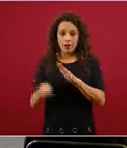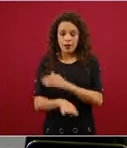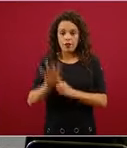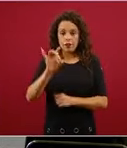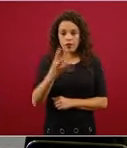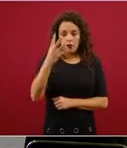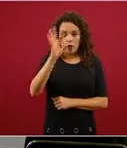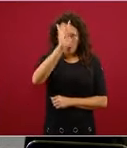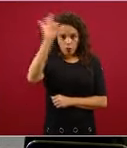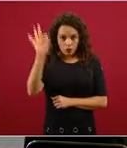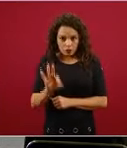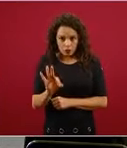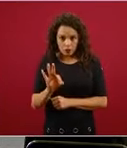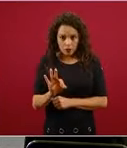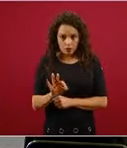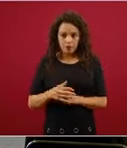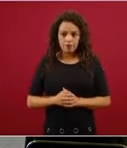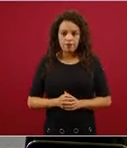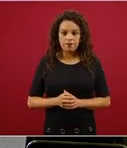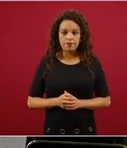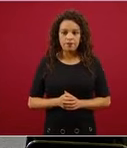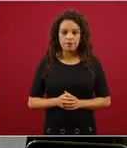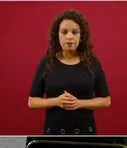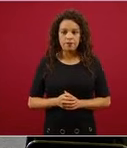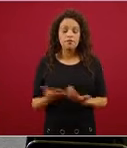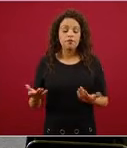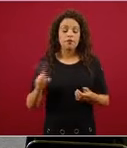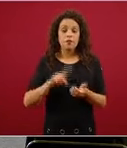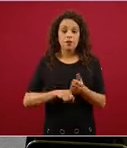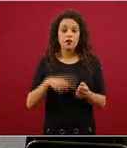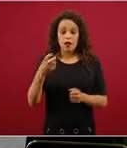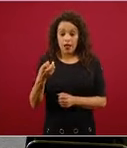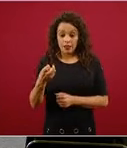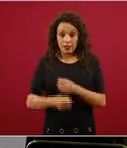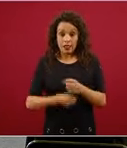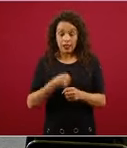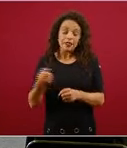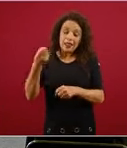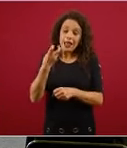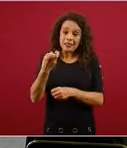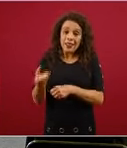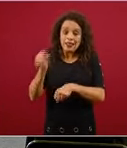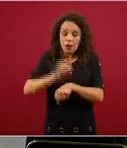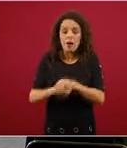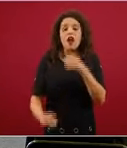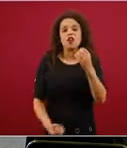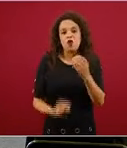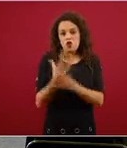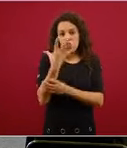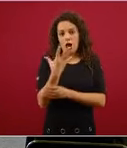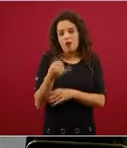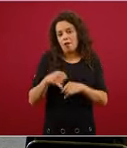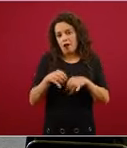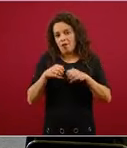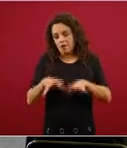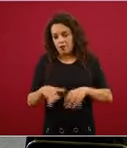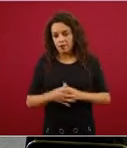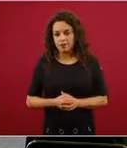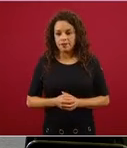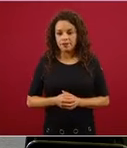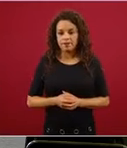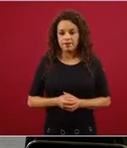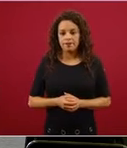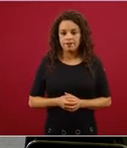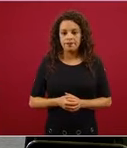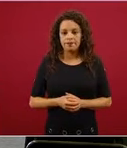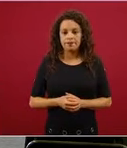anterior, estamos más bien acercándonos a una nueva meseta para esta semana, lo cual extendería también en un momento determinado la meseta